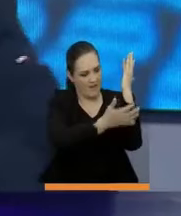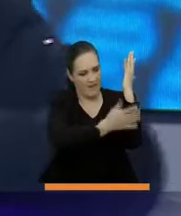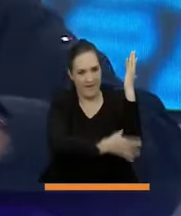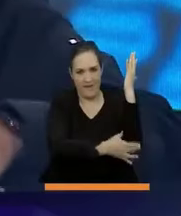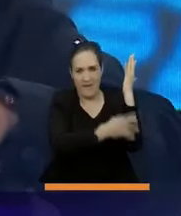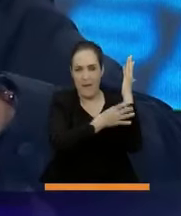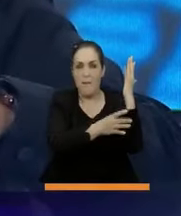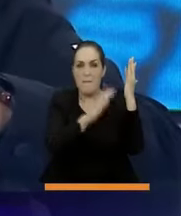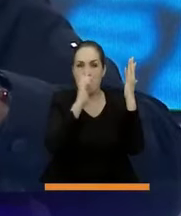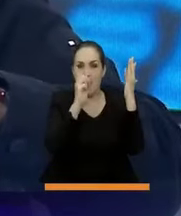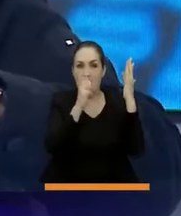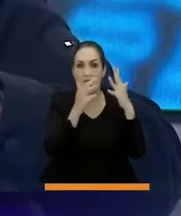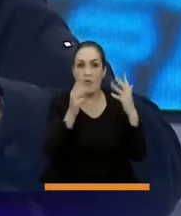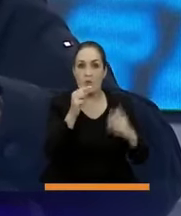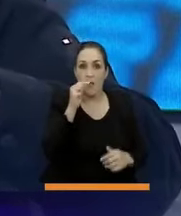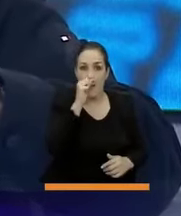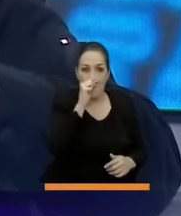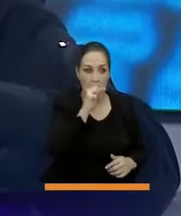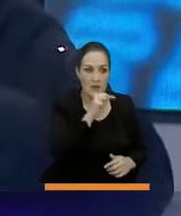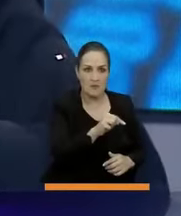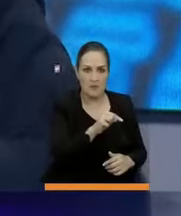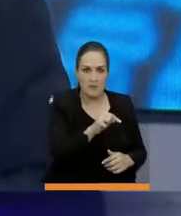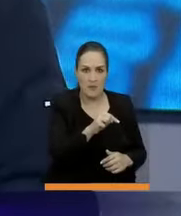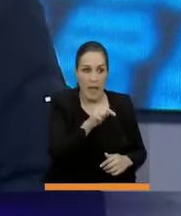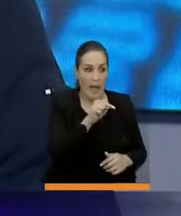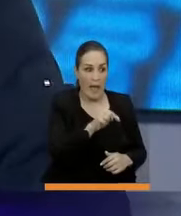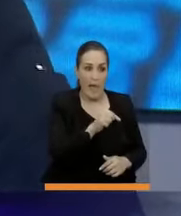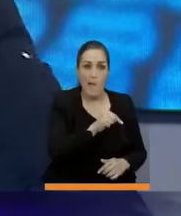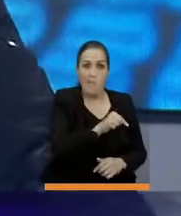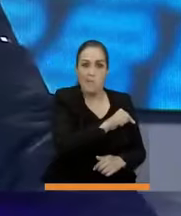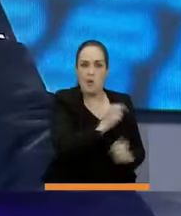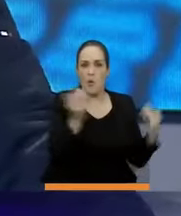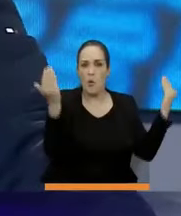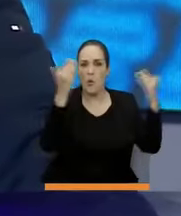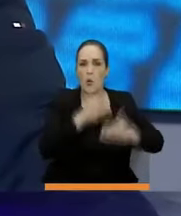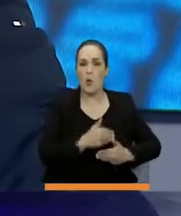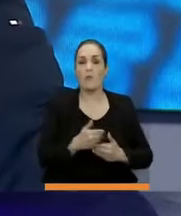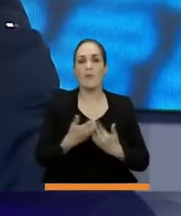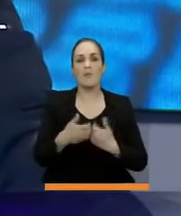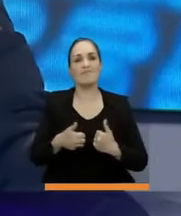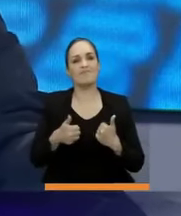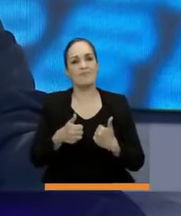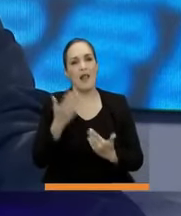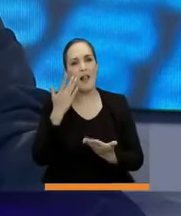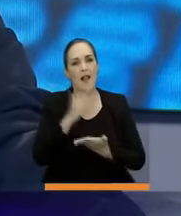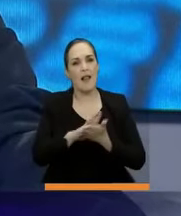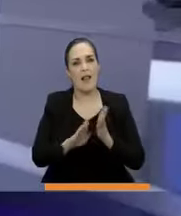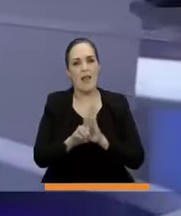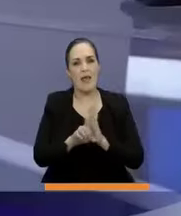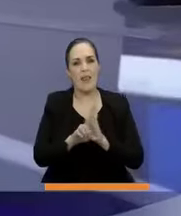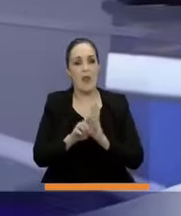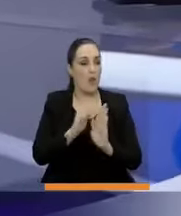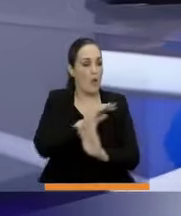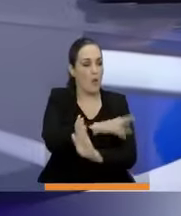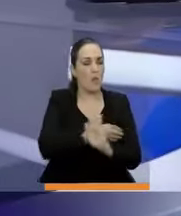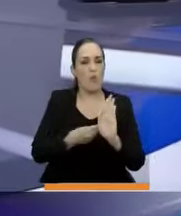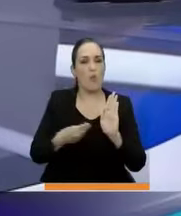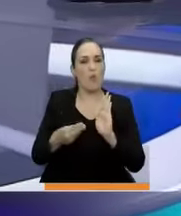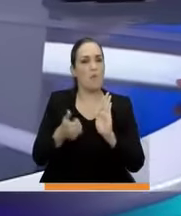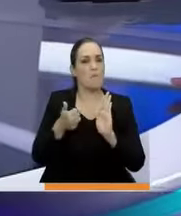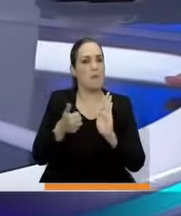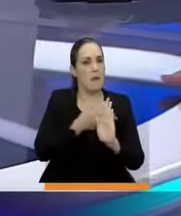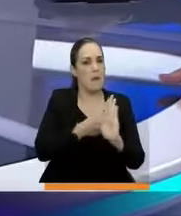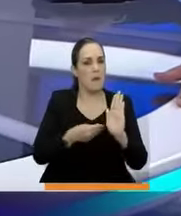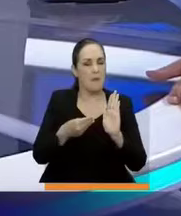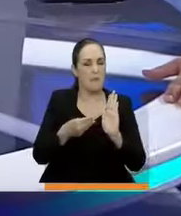Amazonía. Eso es lo que está detrás de la corrupción hoy y es nuestra principal preocupación. ¿Hay una situación parecida a esta, a la